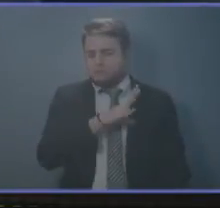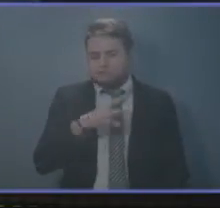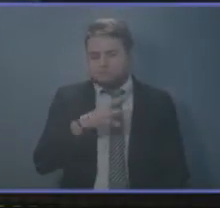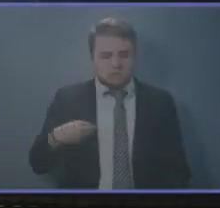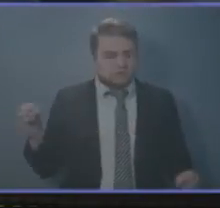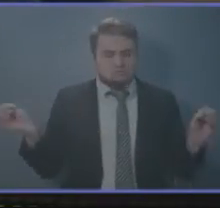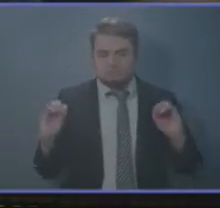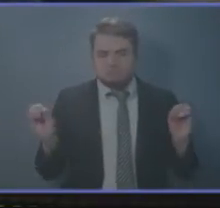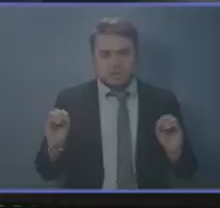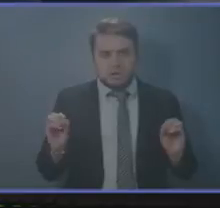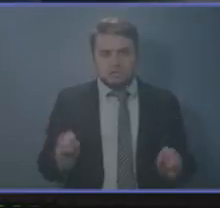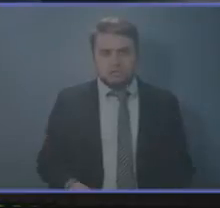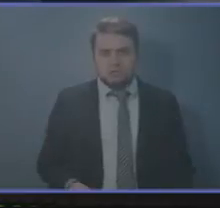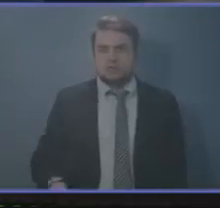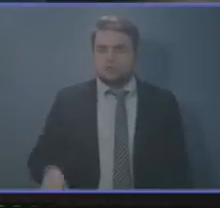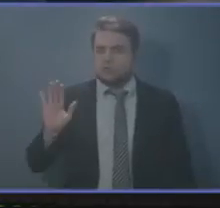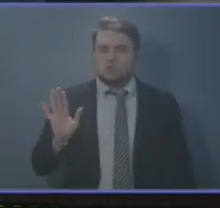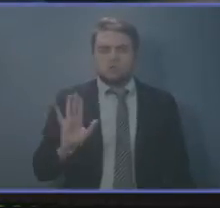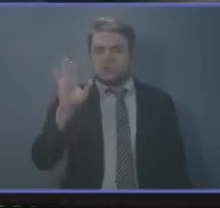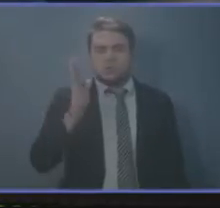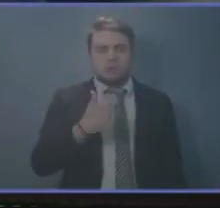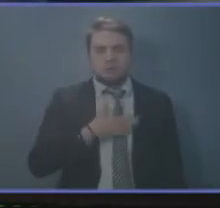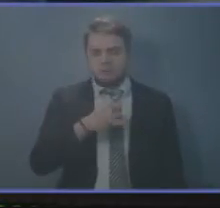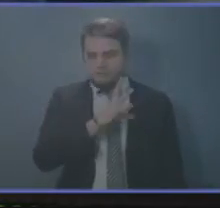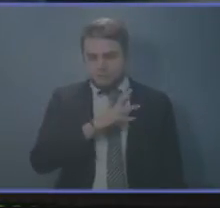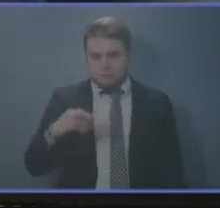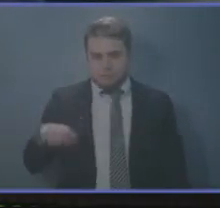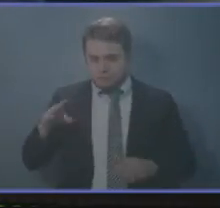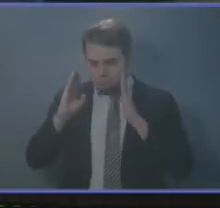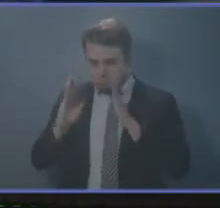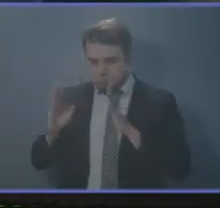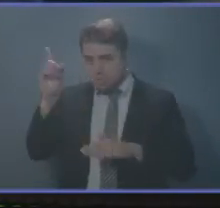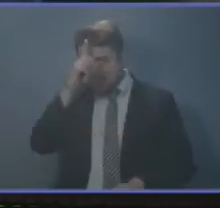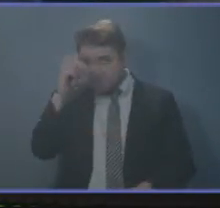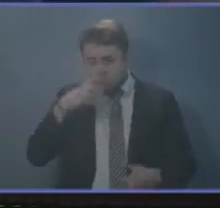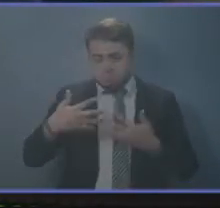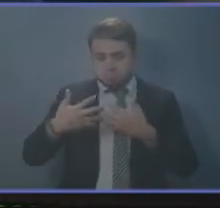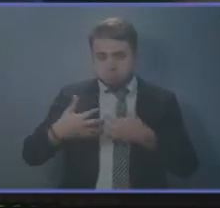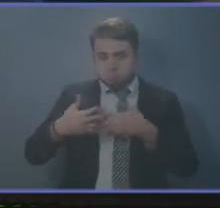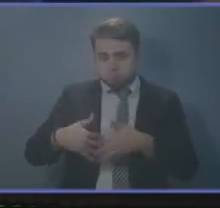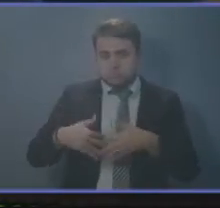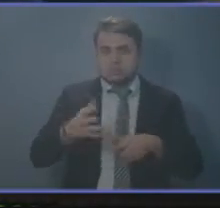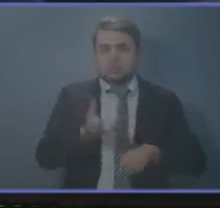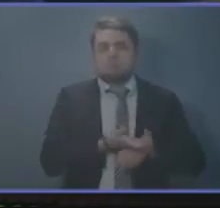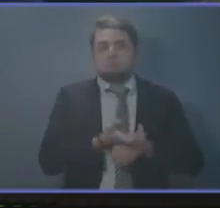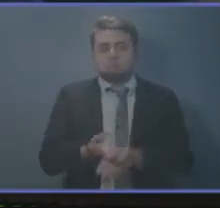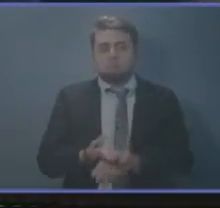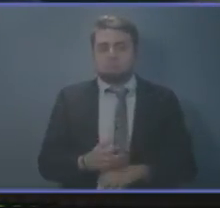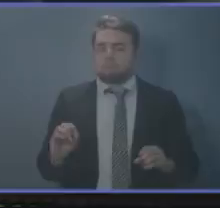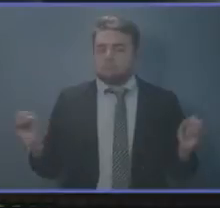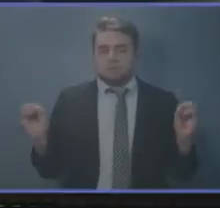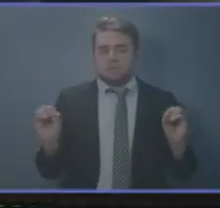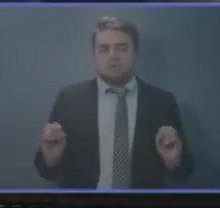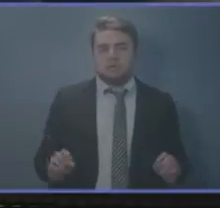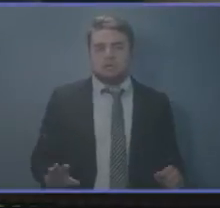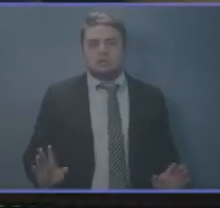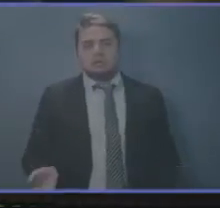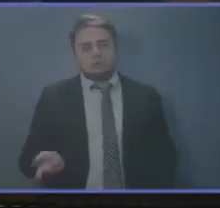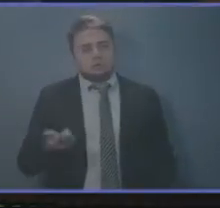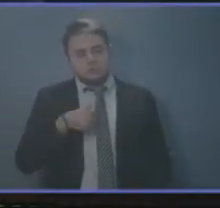Nadie de mi familia se ha dedicado nunca a alguna empresa del transporte público. por supuesto menos yo.